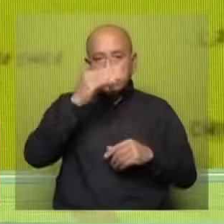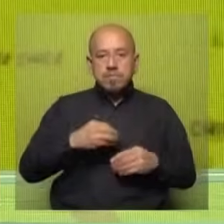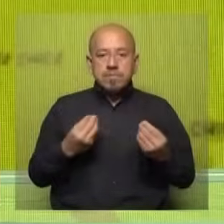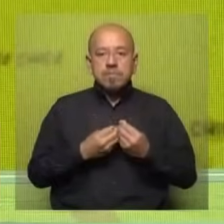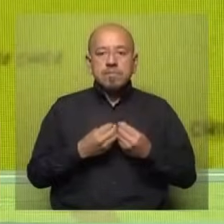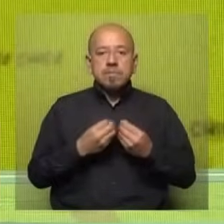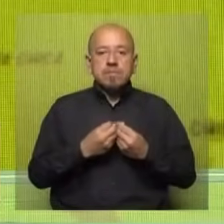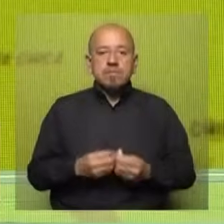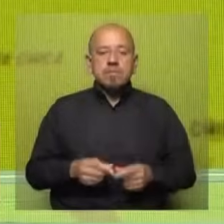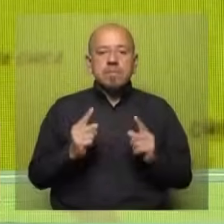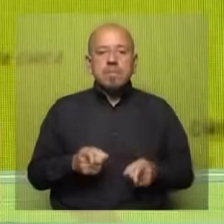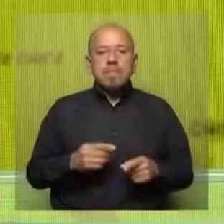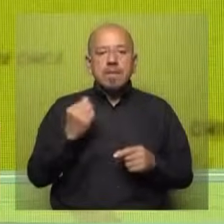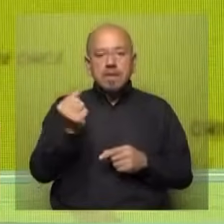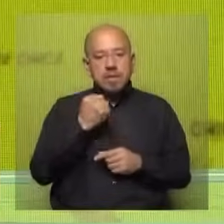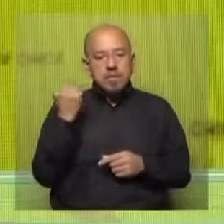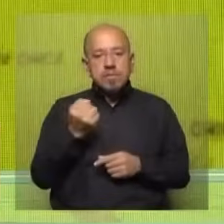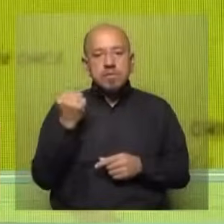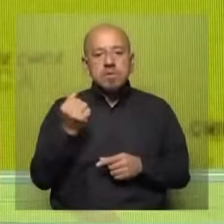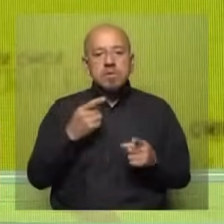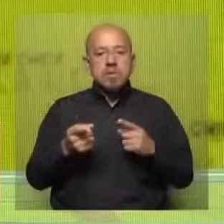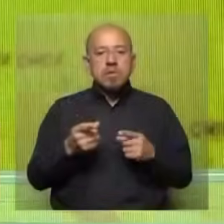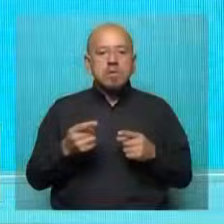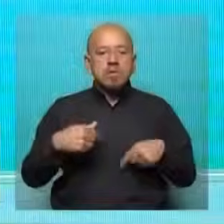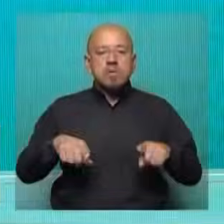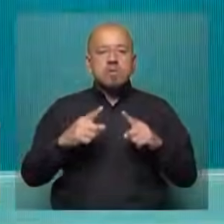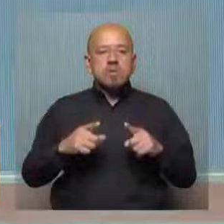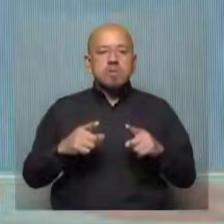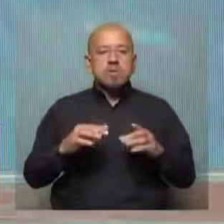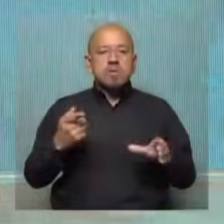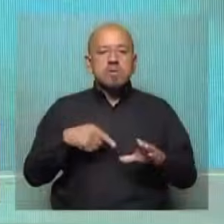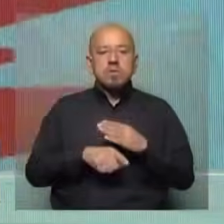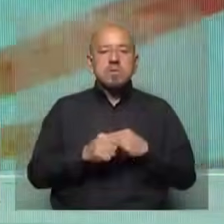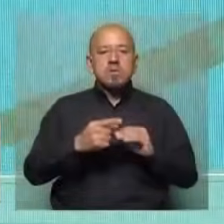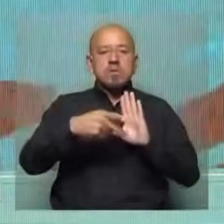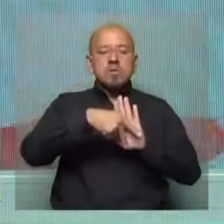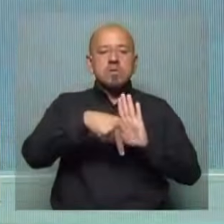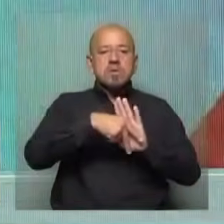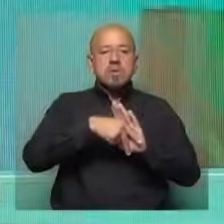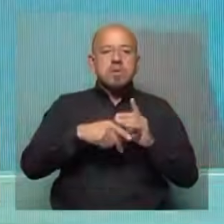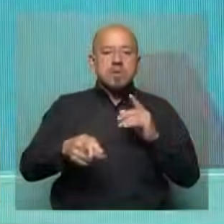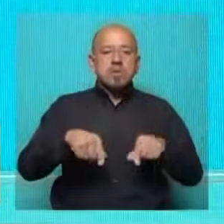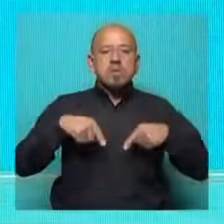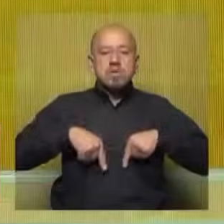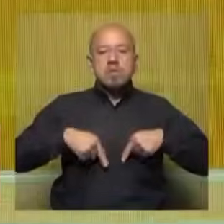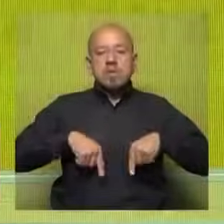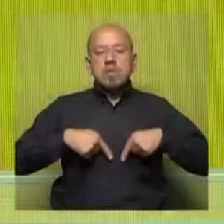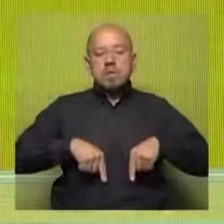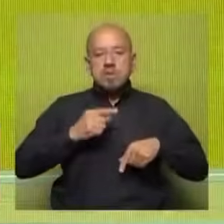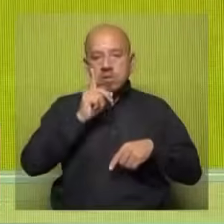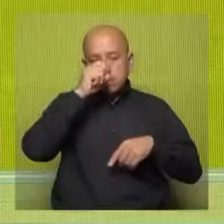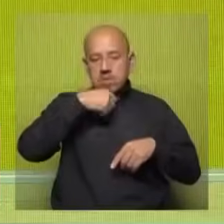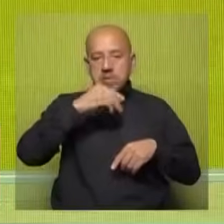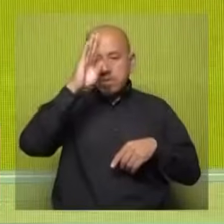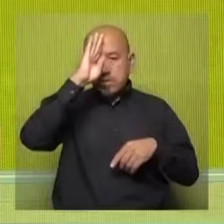también sobre la importancia de la cuestión sólida y profunda del marco normativo. Y como intendenta de Montevideo, he